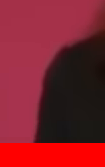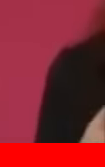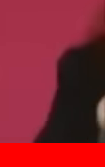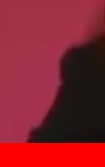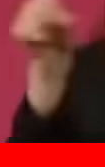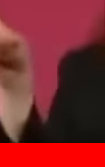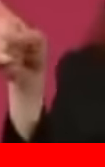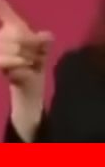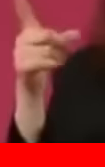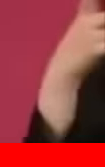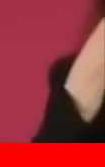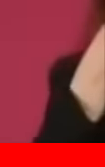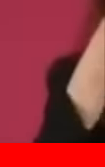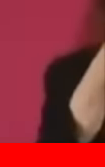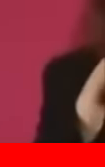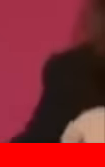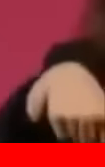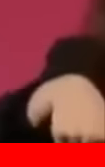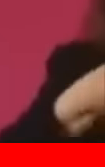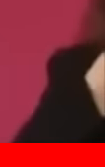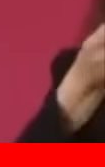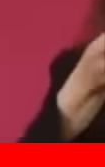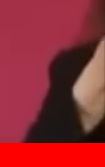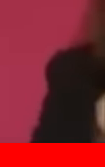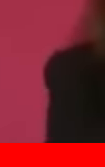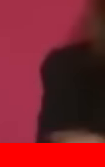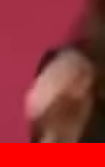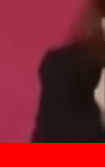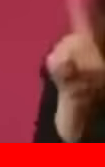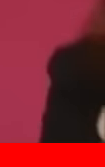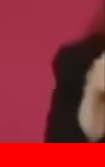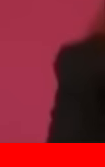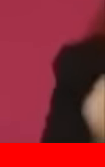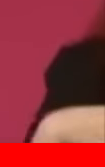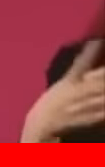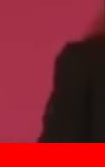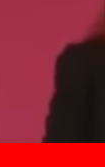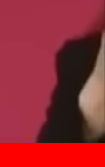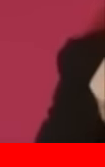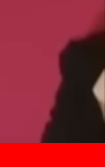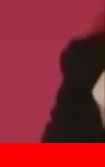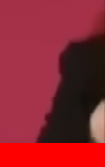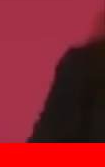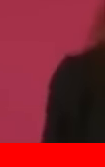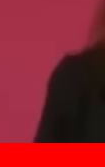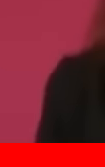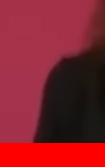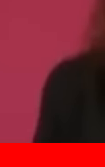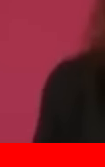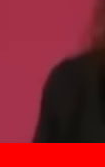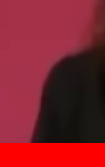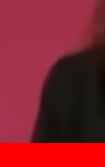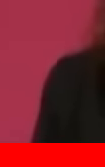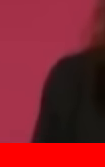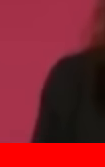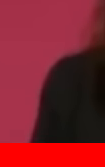uno salinista, como hay tantos salinistas, no voy a infringir